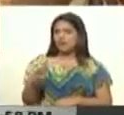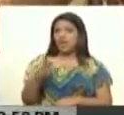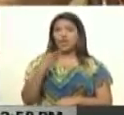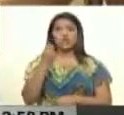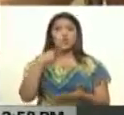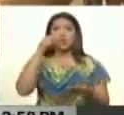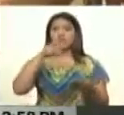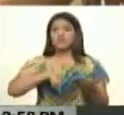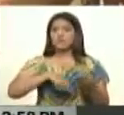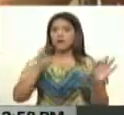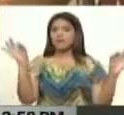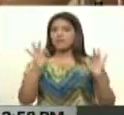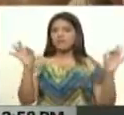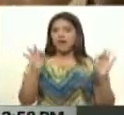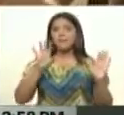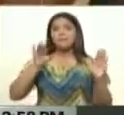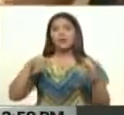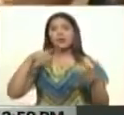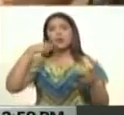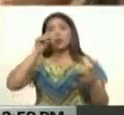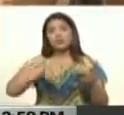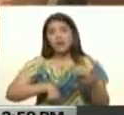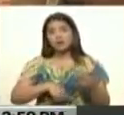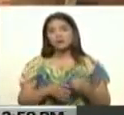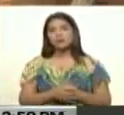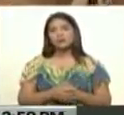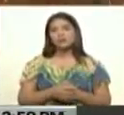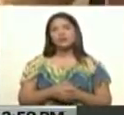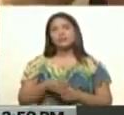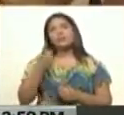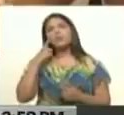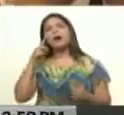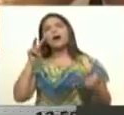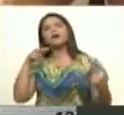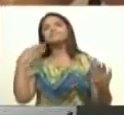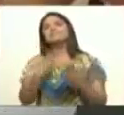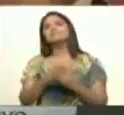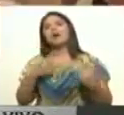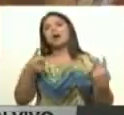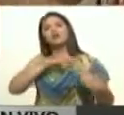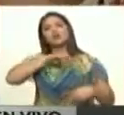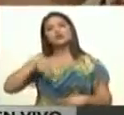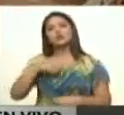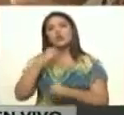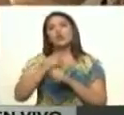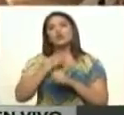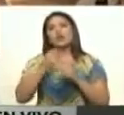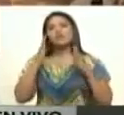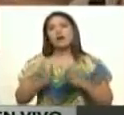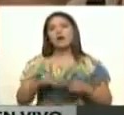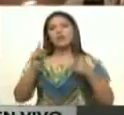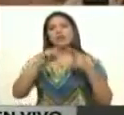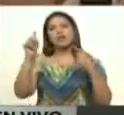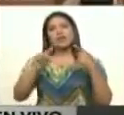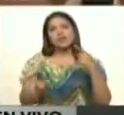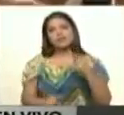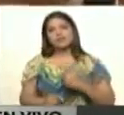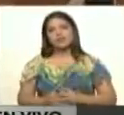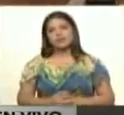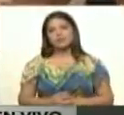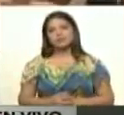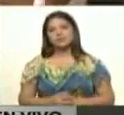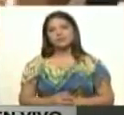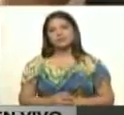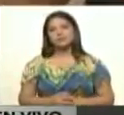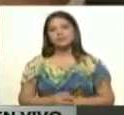firmar punto de cuenta para respaldar el contrato, no van a conseguir de frente a los trabajadores del sector eléctrico.